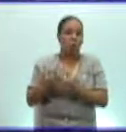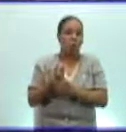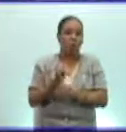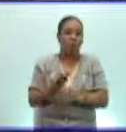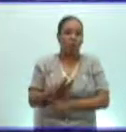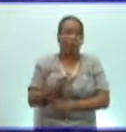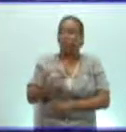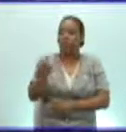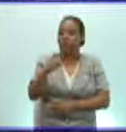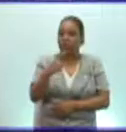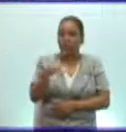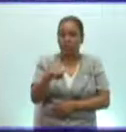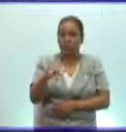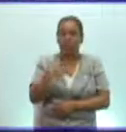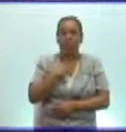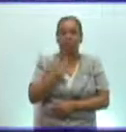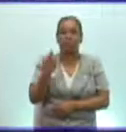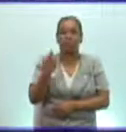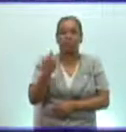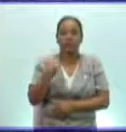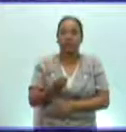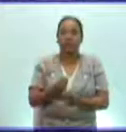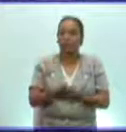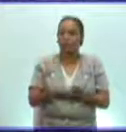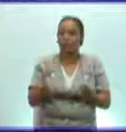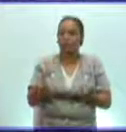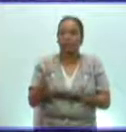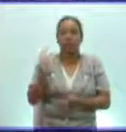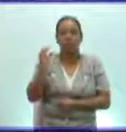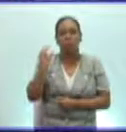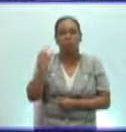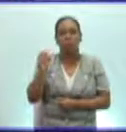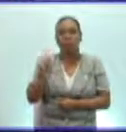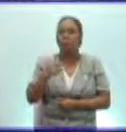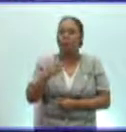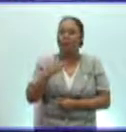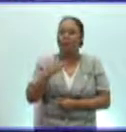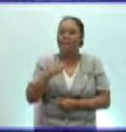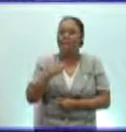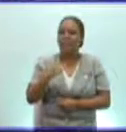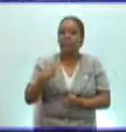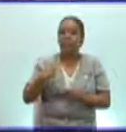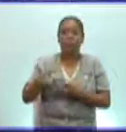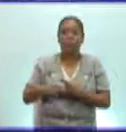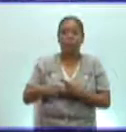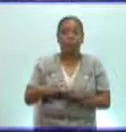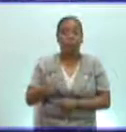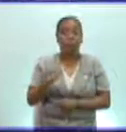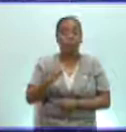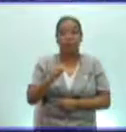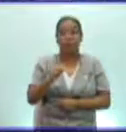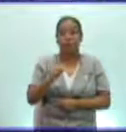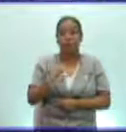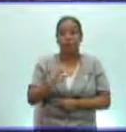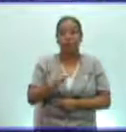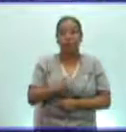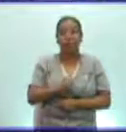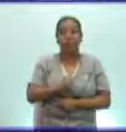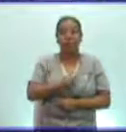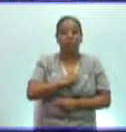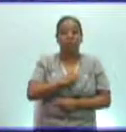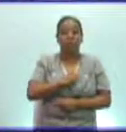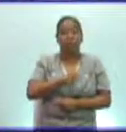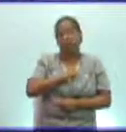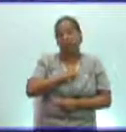también requieren suelo pues moderadamente ácido. Sin embargo, hay otras que lo prefieren que sea algo